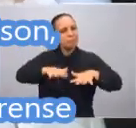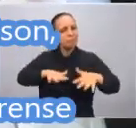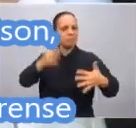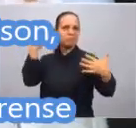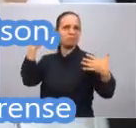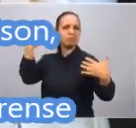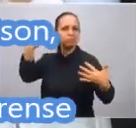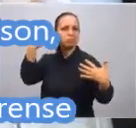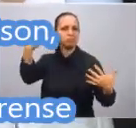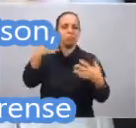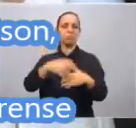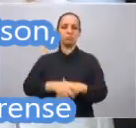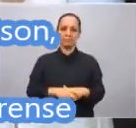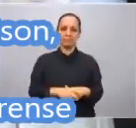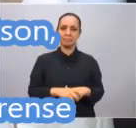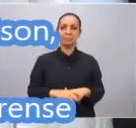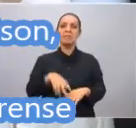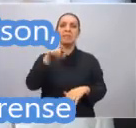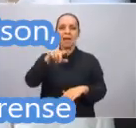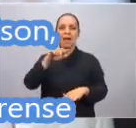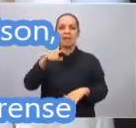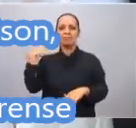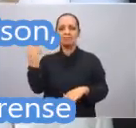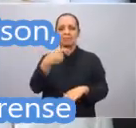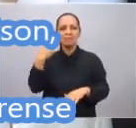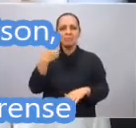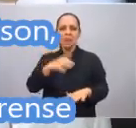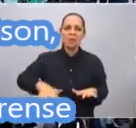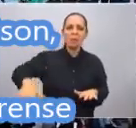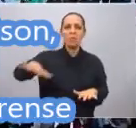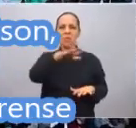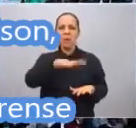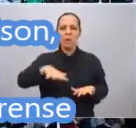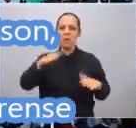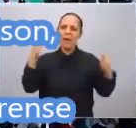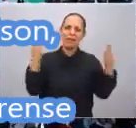ahí las acompañó el pueblo entero, los